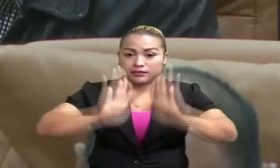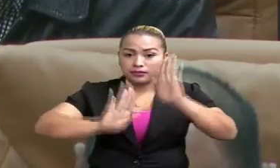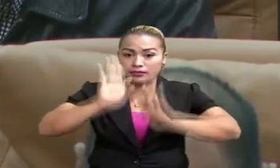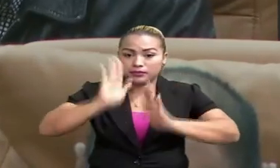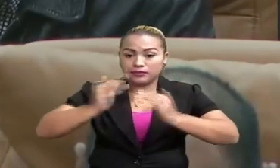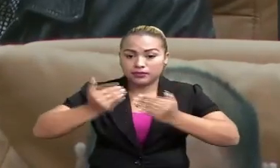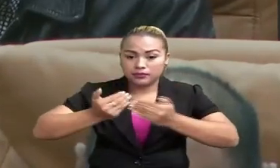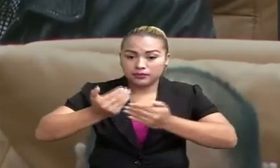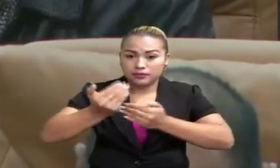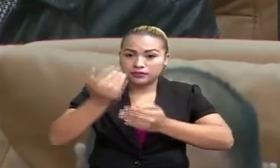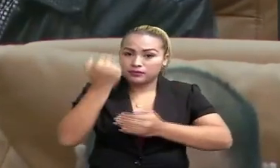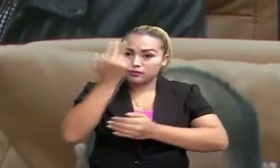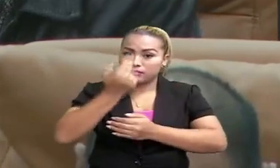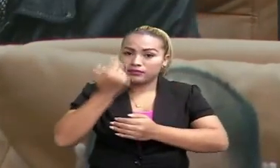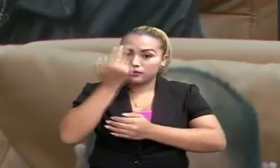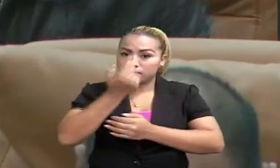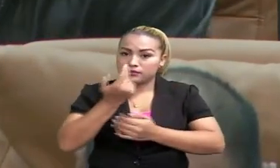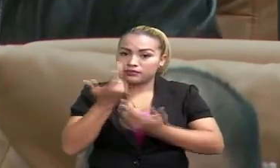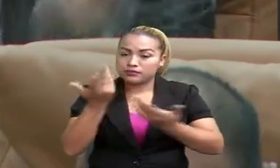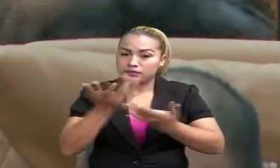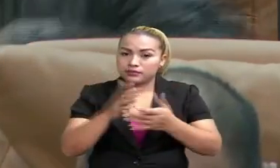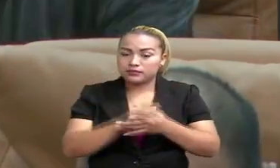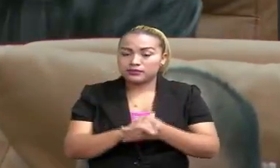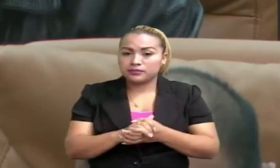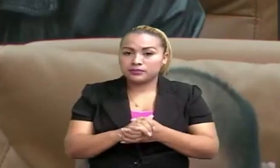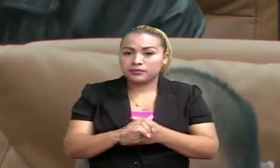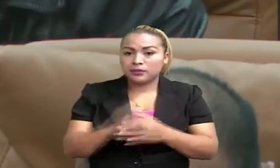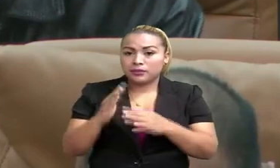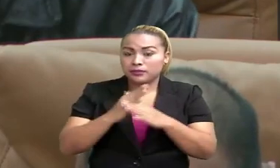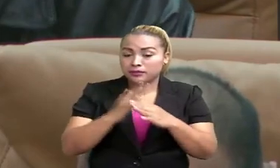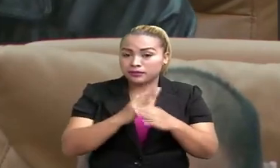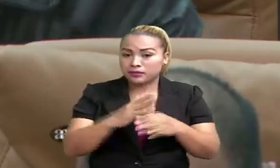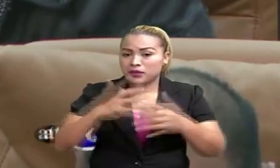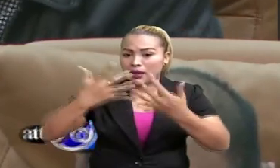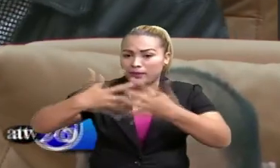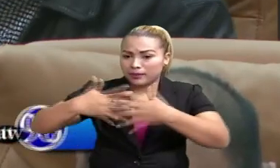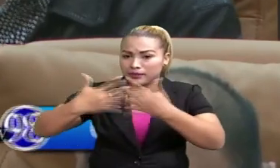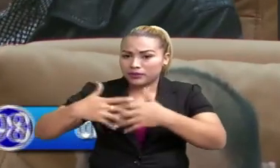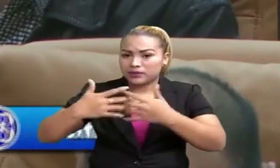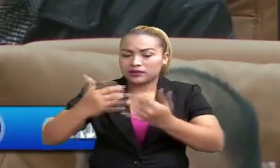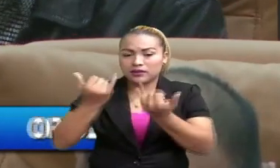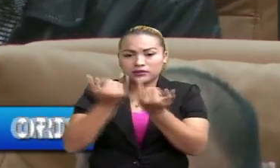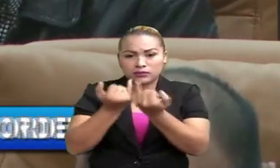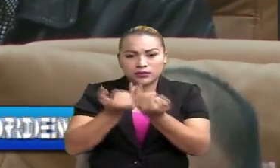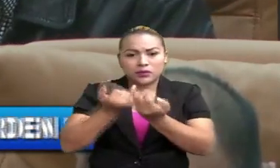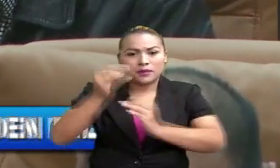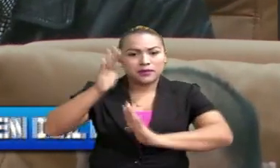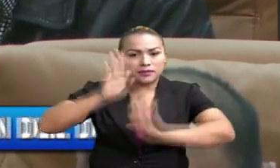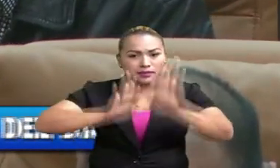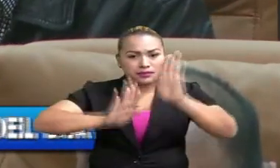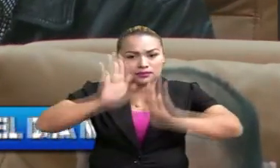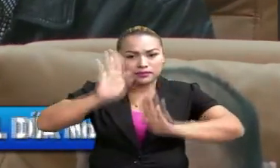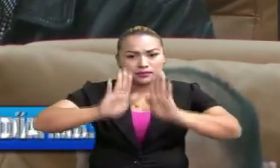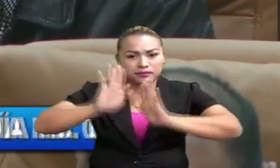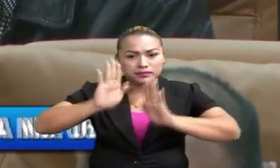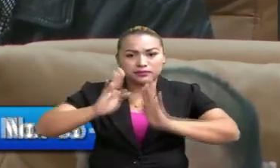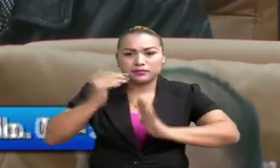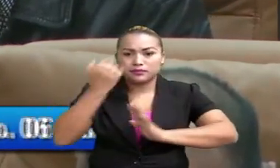consulta y a las grandes empresas que directamente también participaron en el proceso de